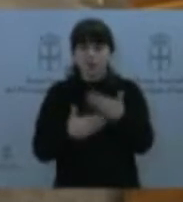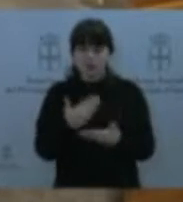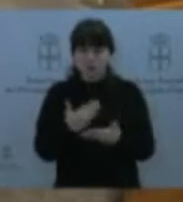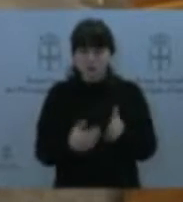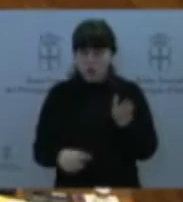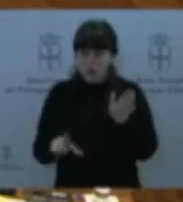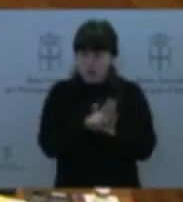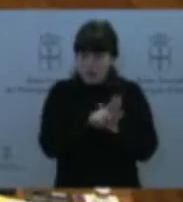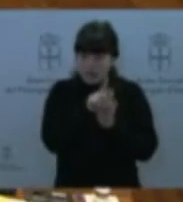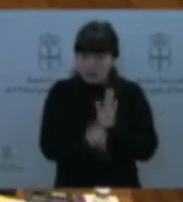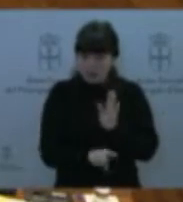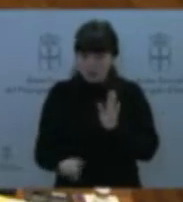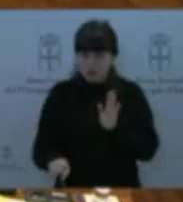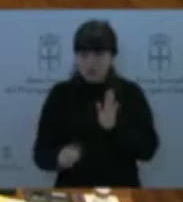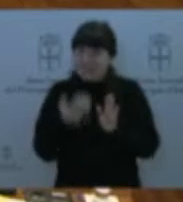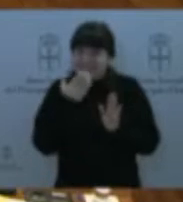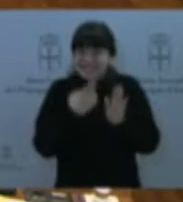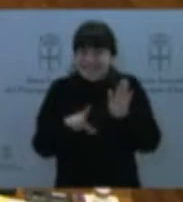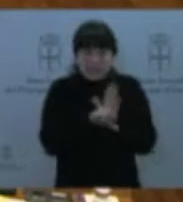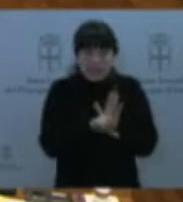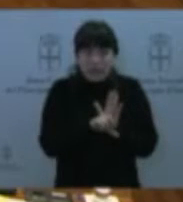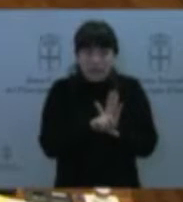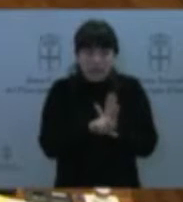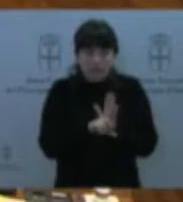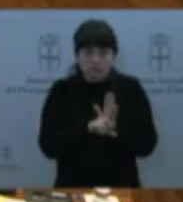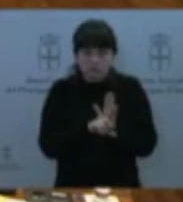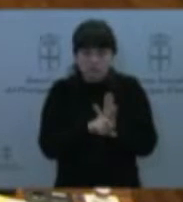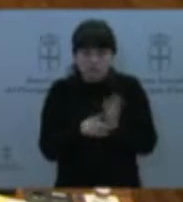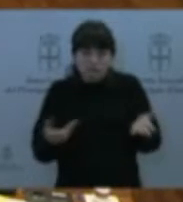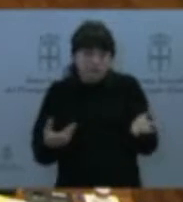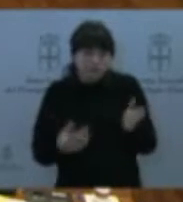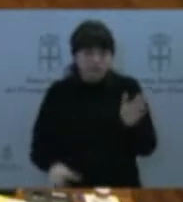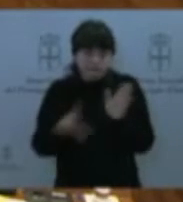irregular. Son dos cosas que no casan. Se conculcó alguna norma,